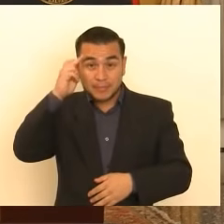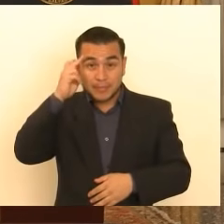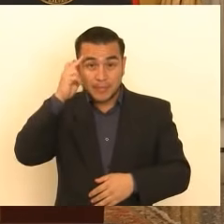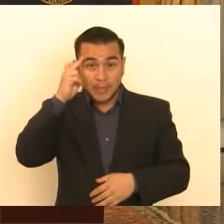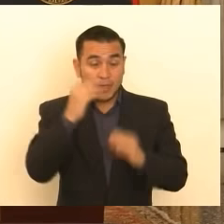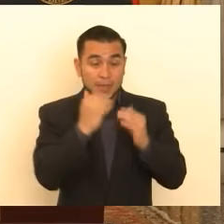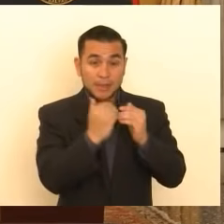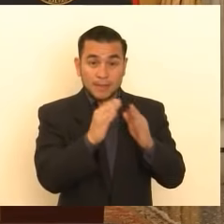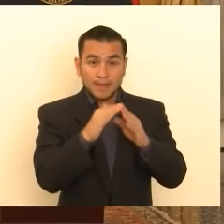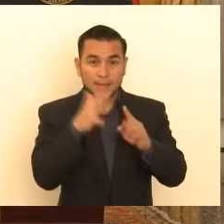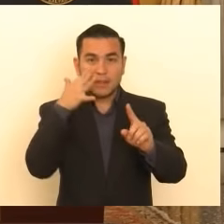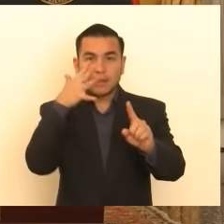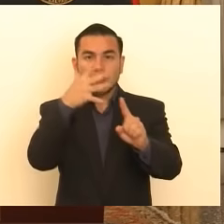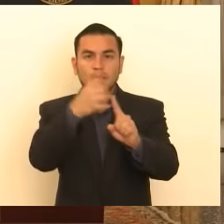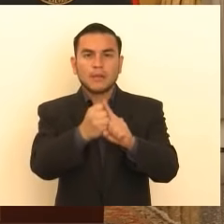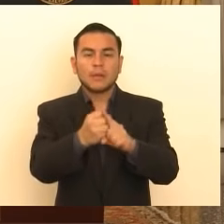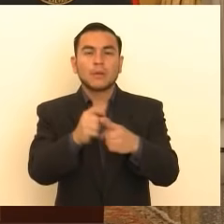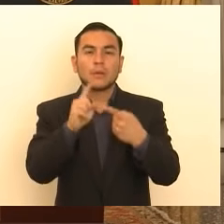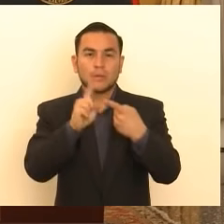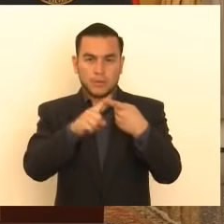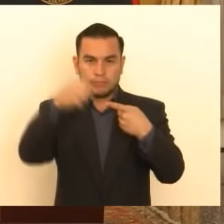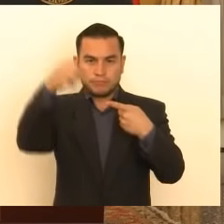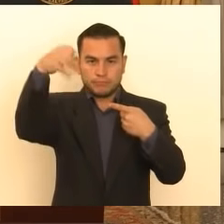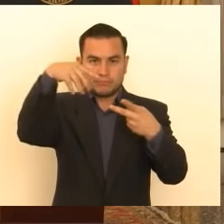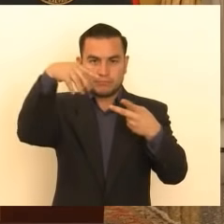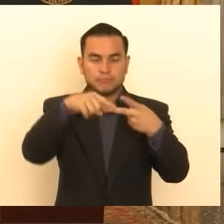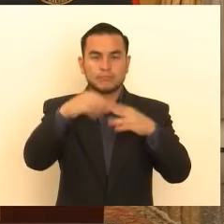lugares, a varios sectores, desde la energía, infraestructura,